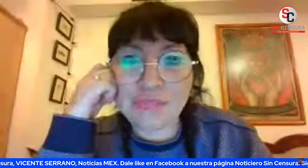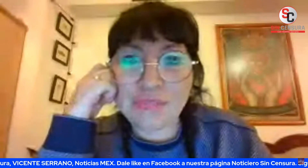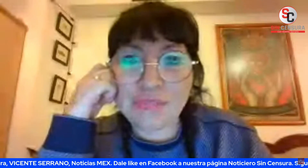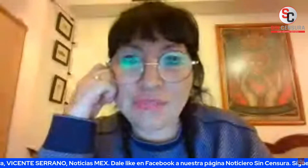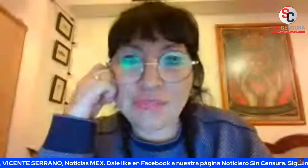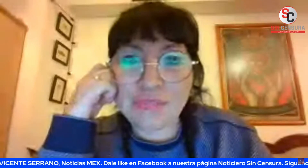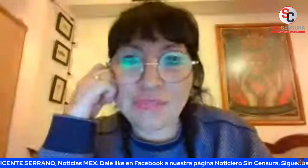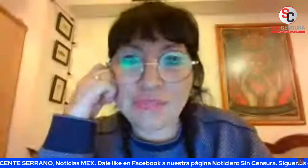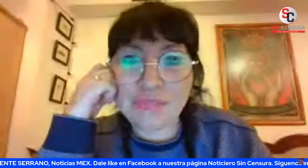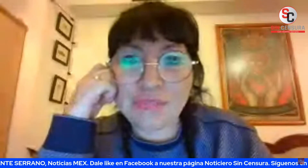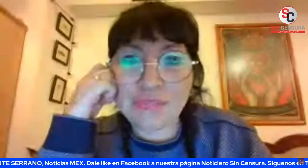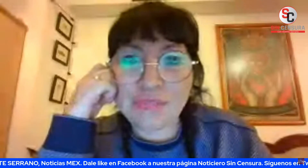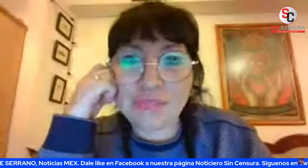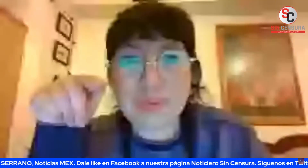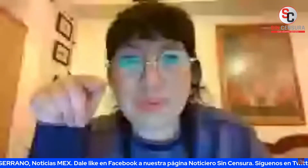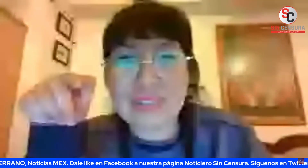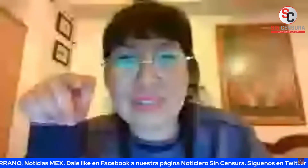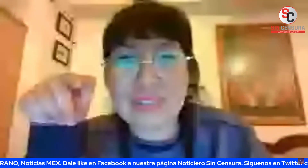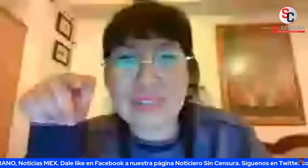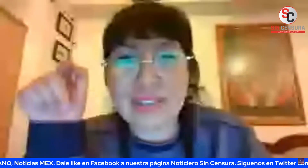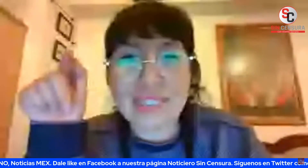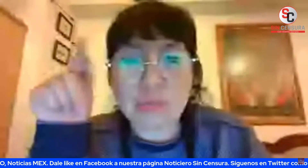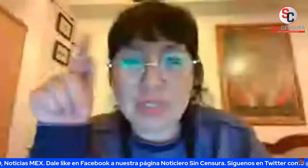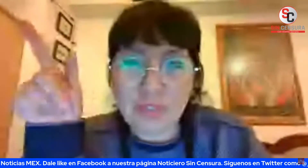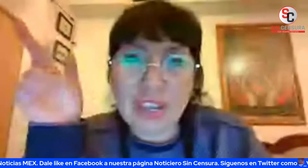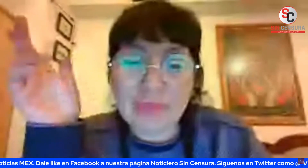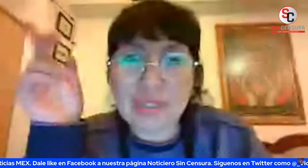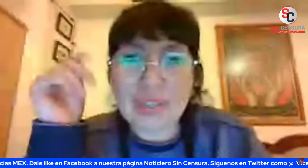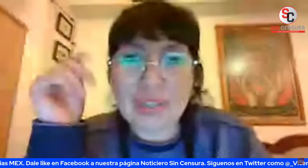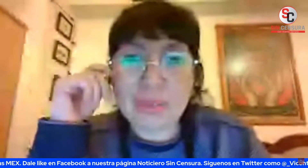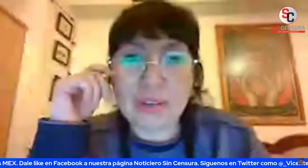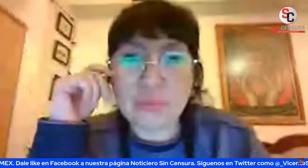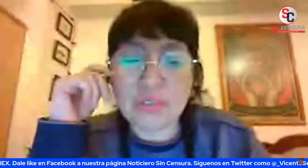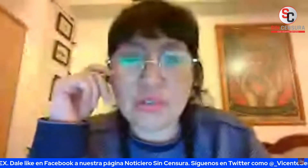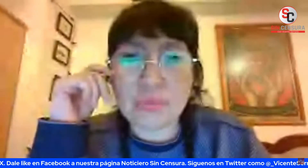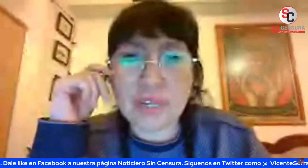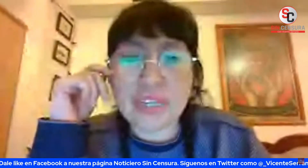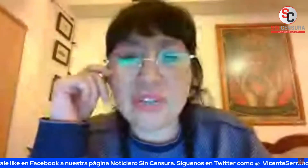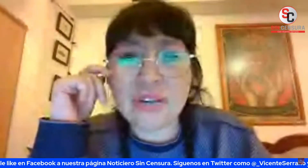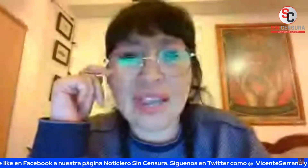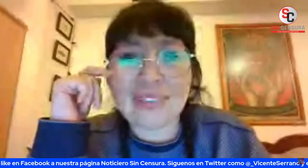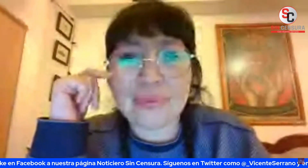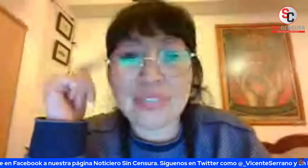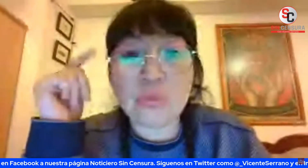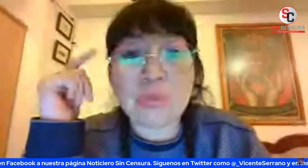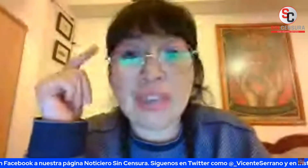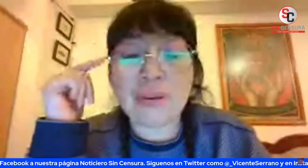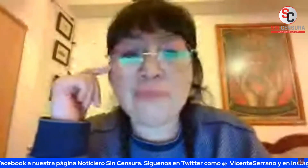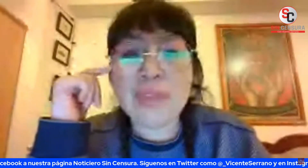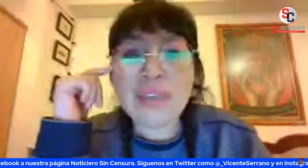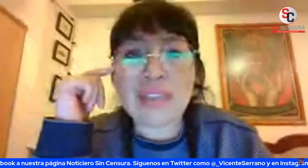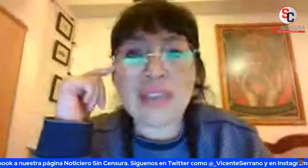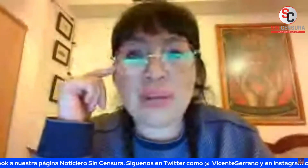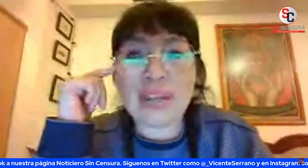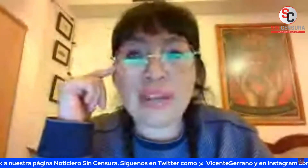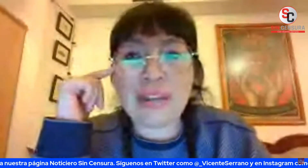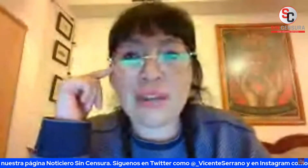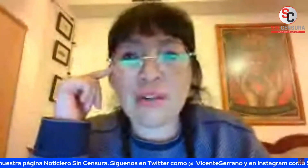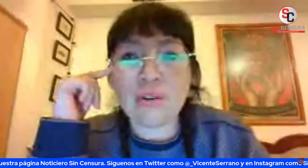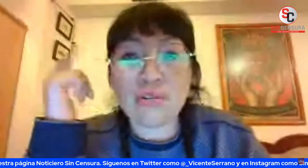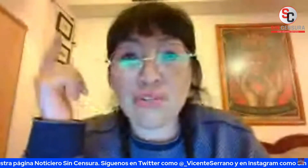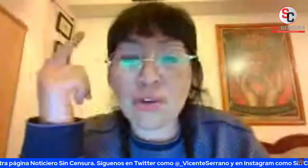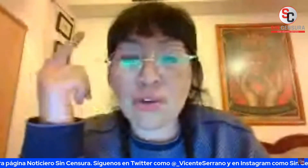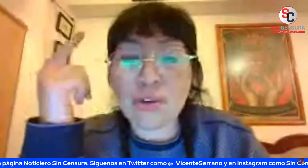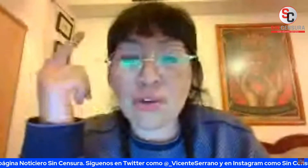estas estrategias, específicamente en el tema de los medios de comunicación, a través de un video, de una conclusión, un debate que tiene